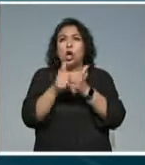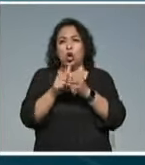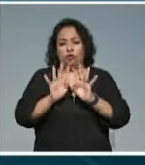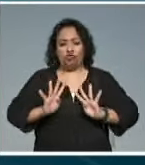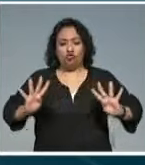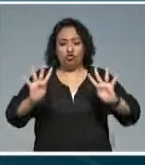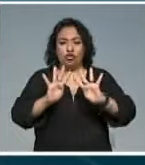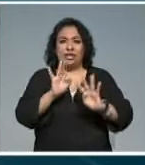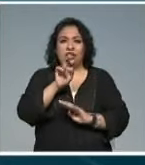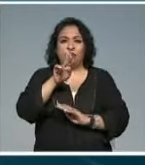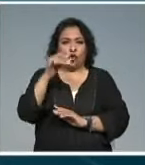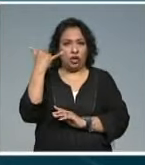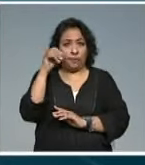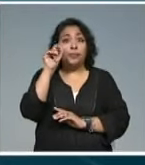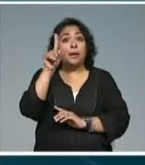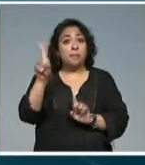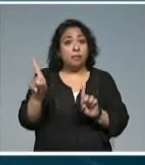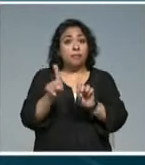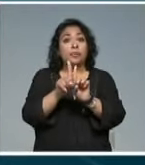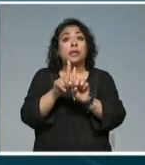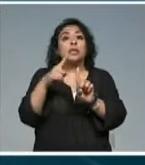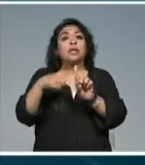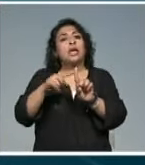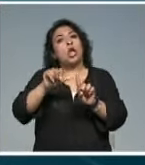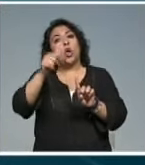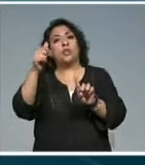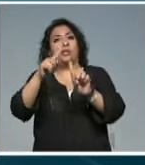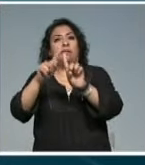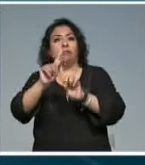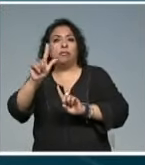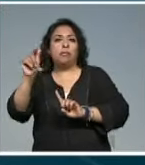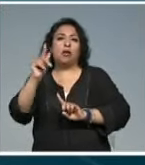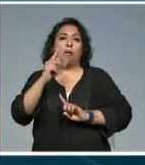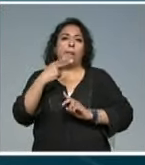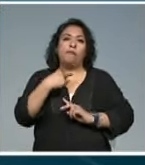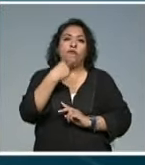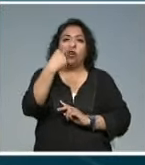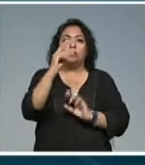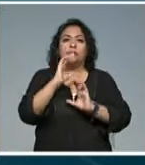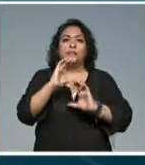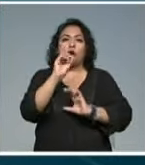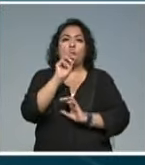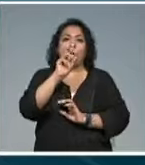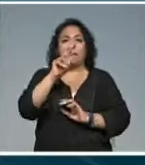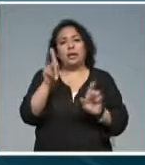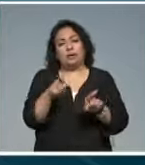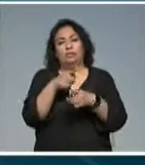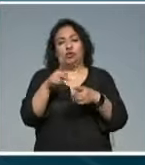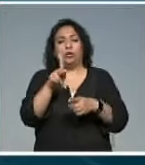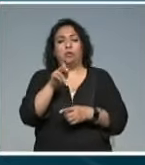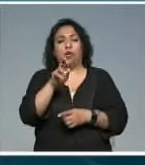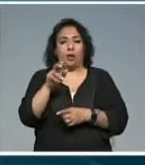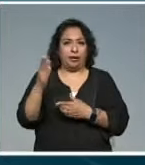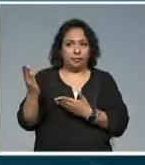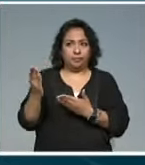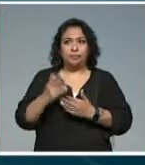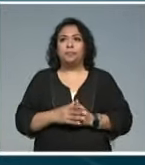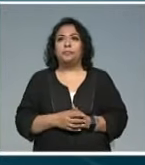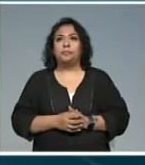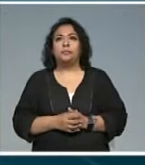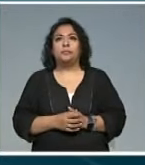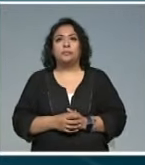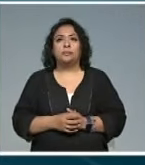Sinfónica de Yucatán, sino que también estará acompañado por otras destacadas voces de la ópera y la música popular. La